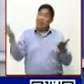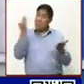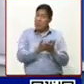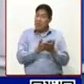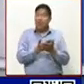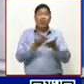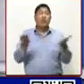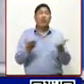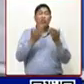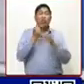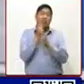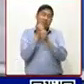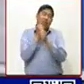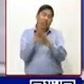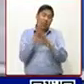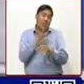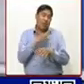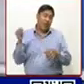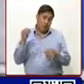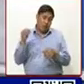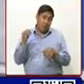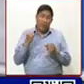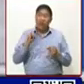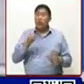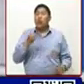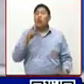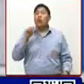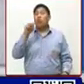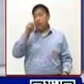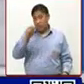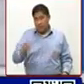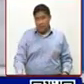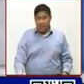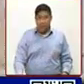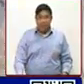lugar donde está la abuelita y, por supuesto, Juan Manuel.